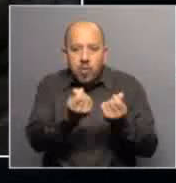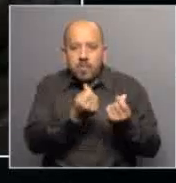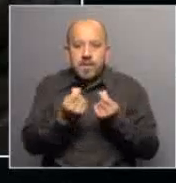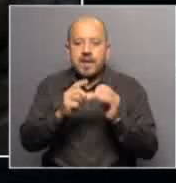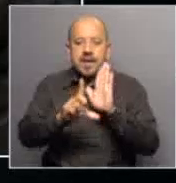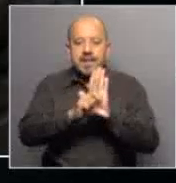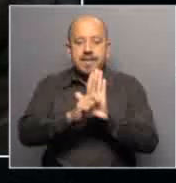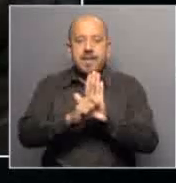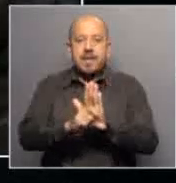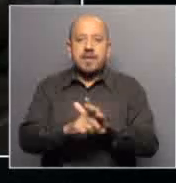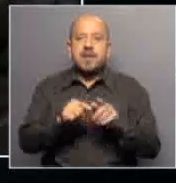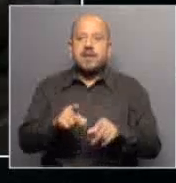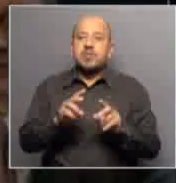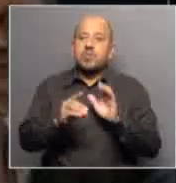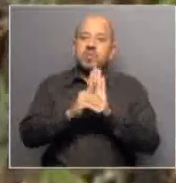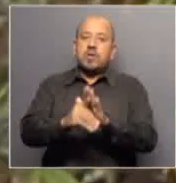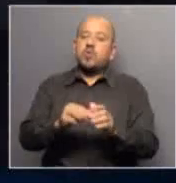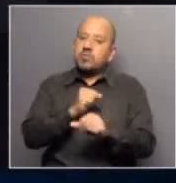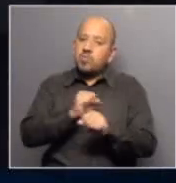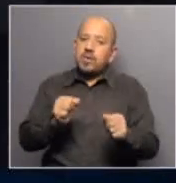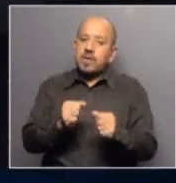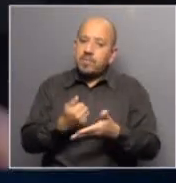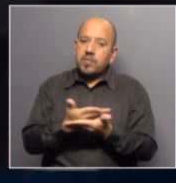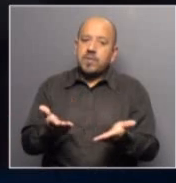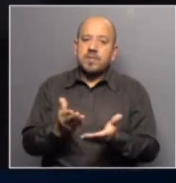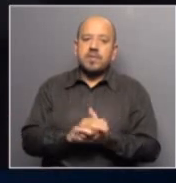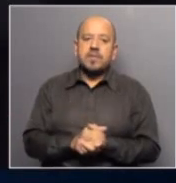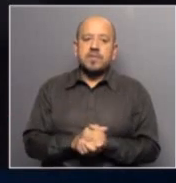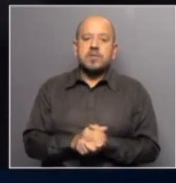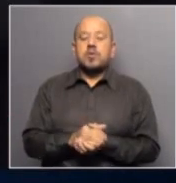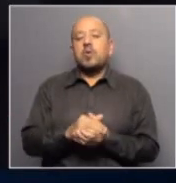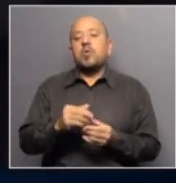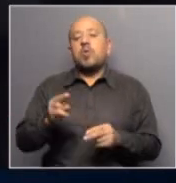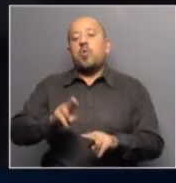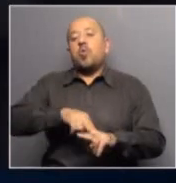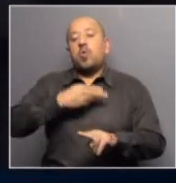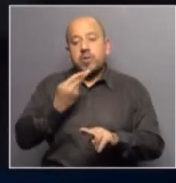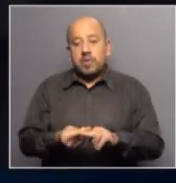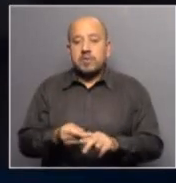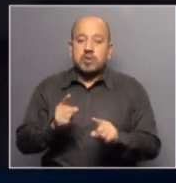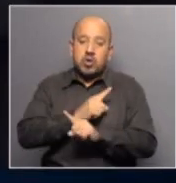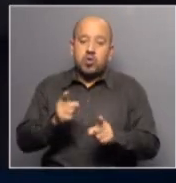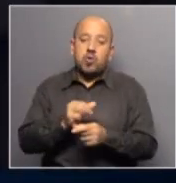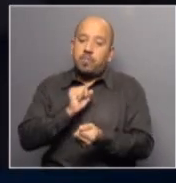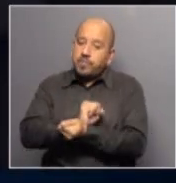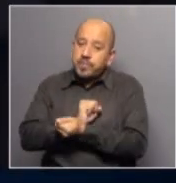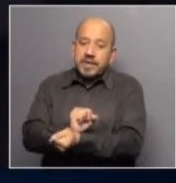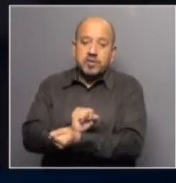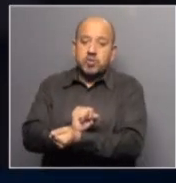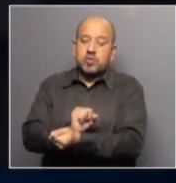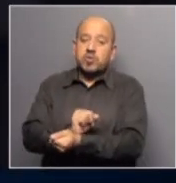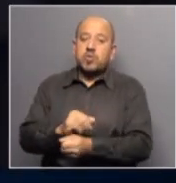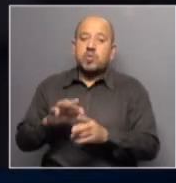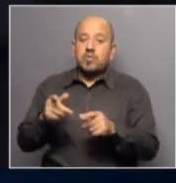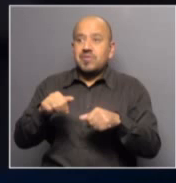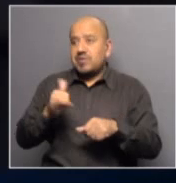por ley, que es un dato sensible y que no se puede revelar. Y nos lleva a, una vez más, no más presos por plantar, una discusión